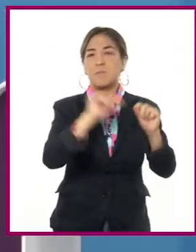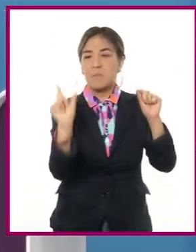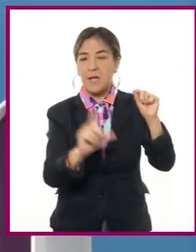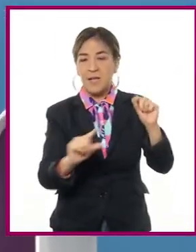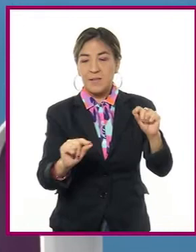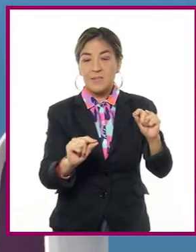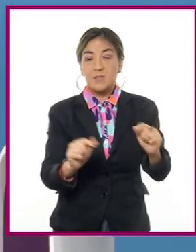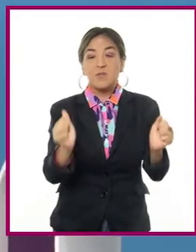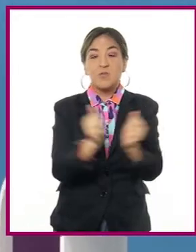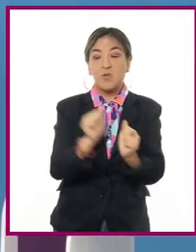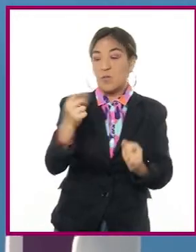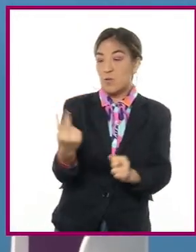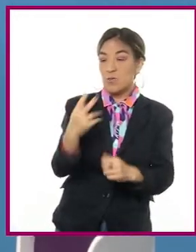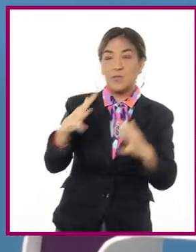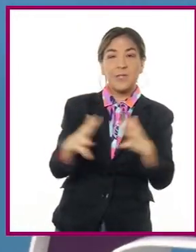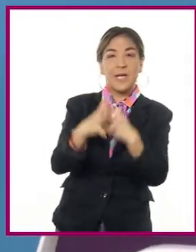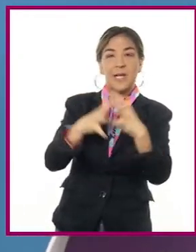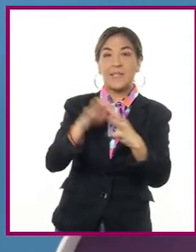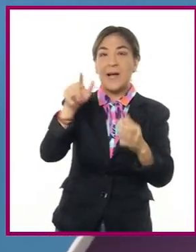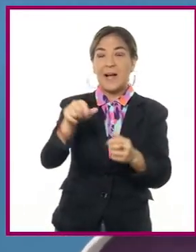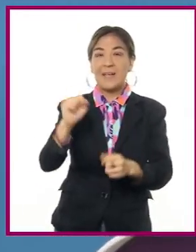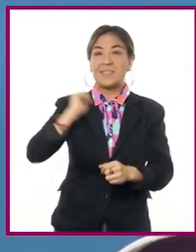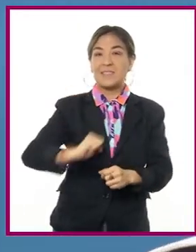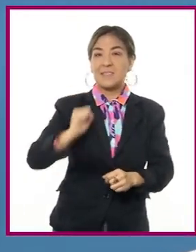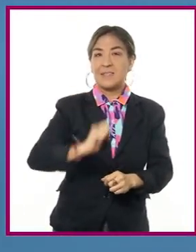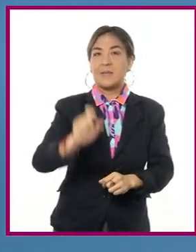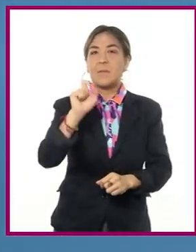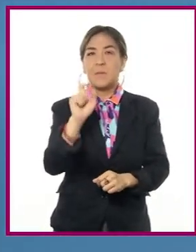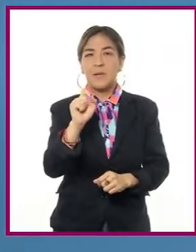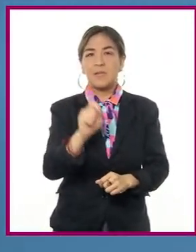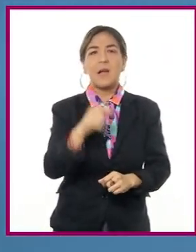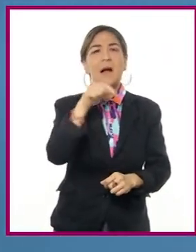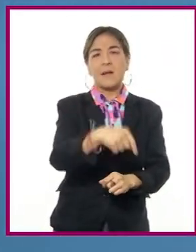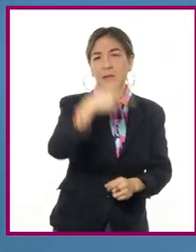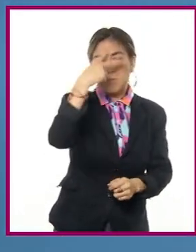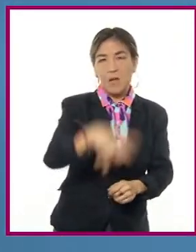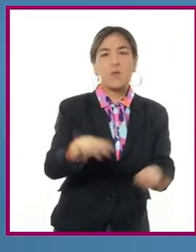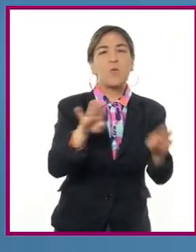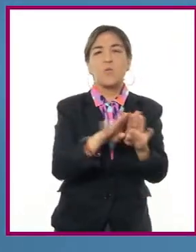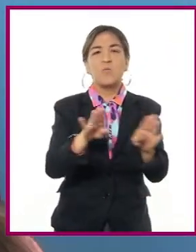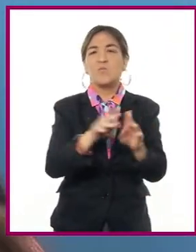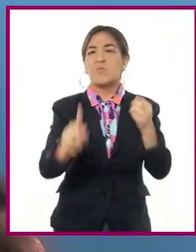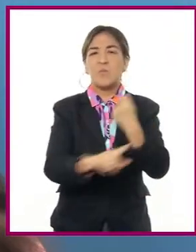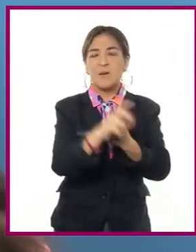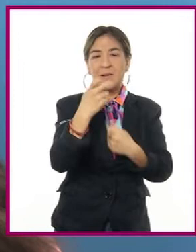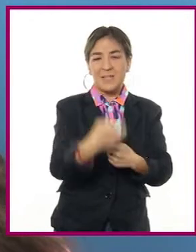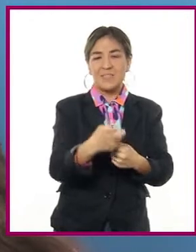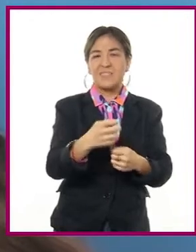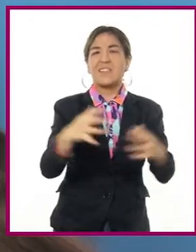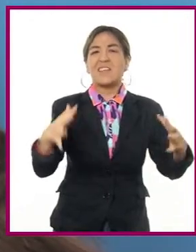grandes guerras del siglo XX? ¿Cómo actuó México ante la Guerra Civil Española?